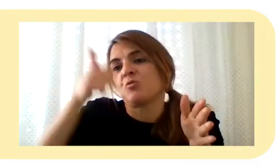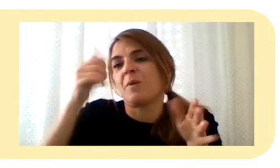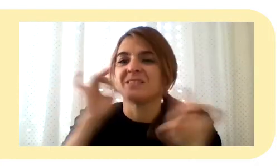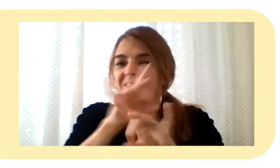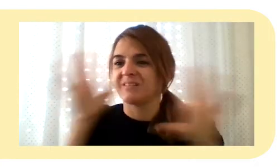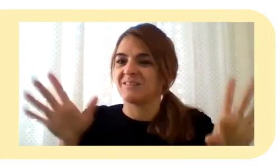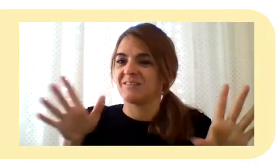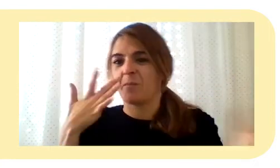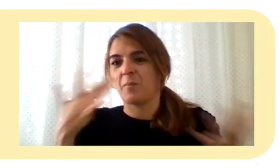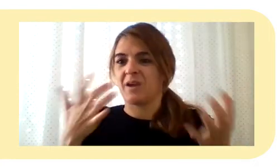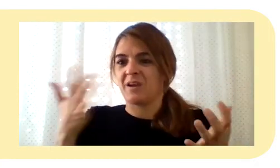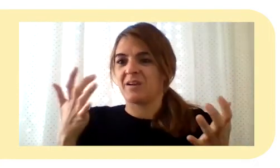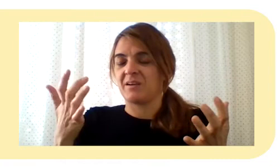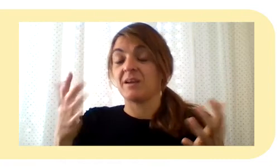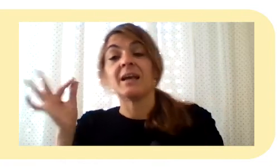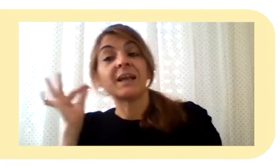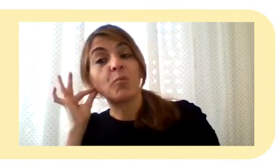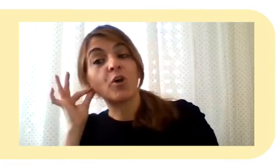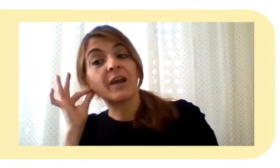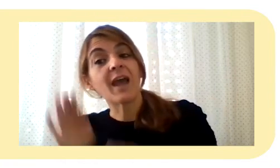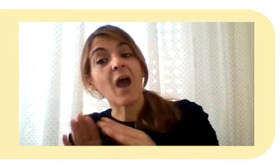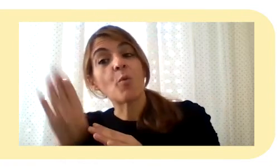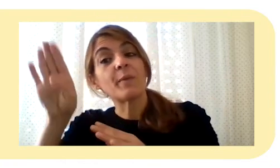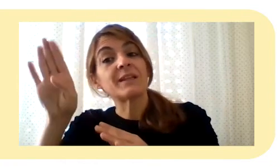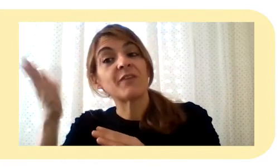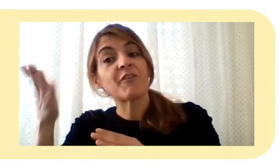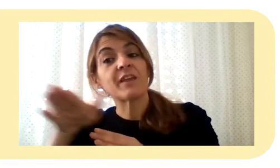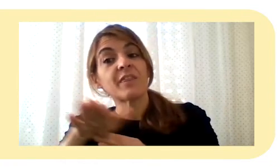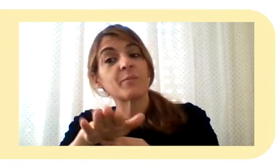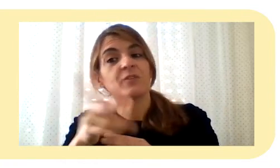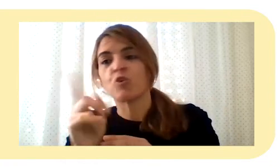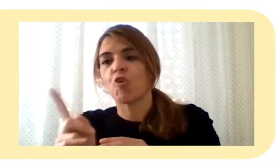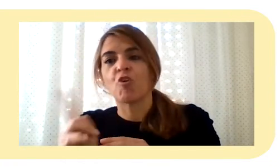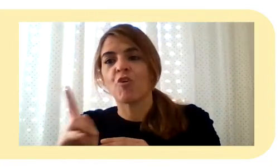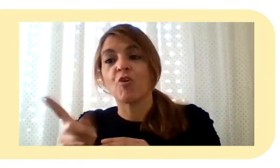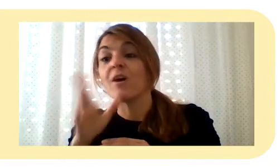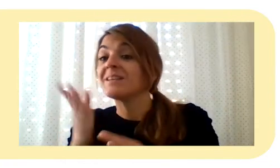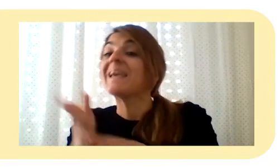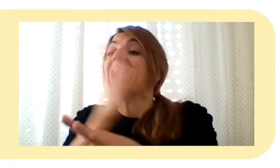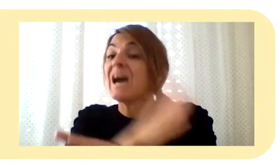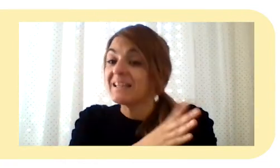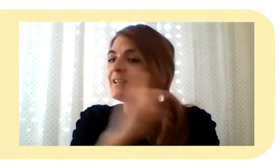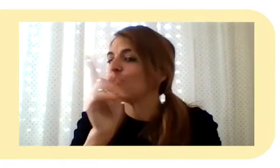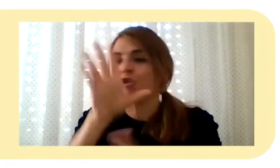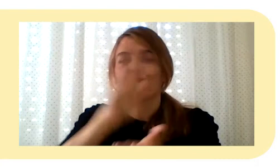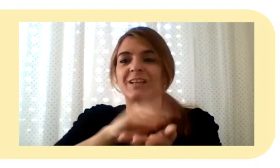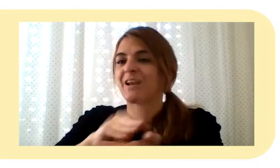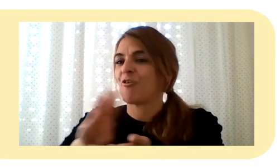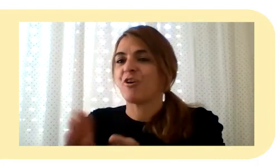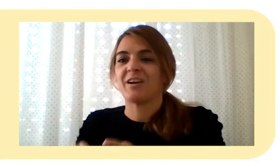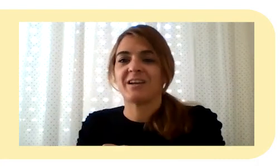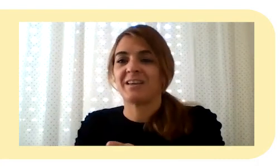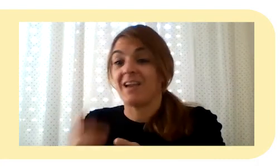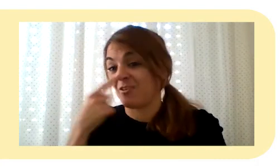que en el caso de las mujeres no es que estemos aumentando los fallecimientos, lo que ha pasado es que no se recogían los fallecimientos durante el